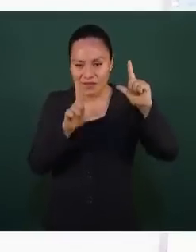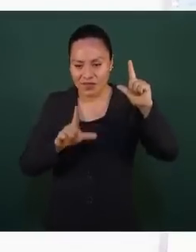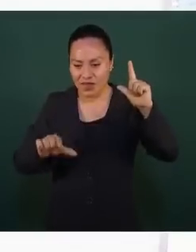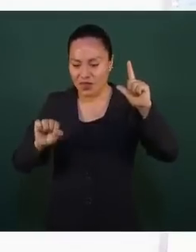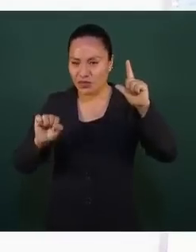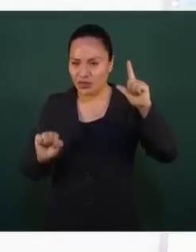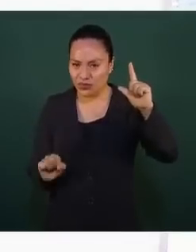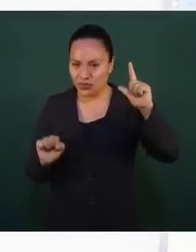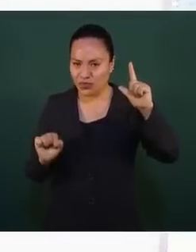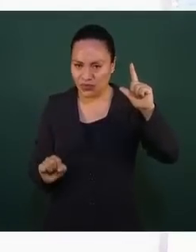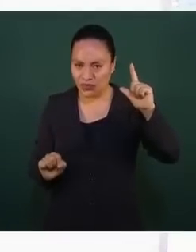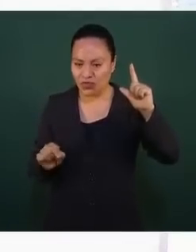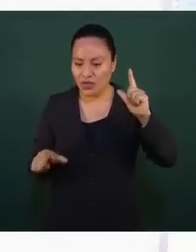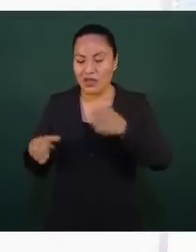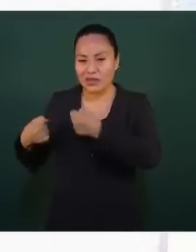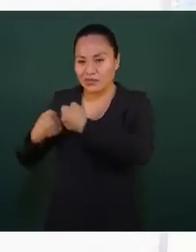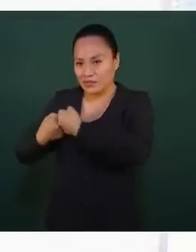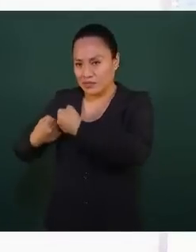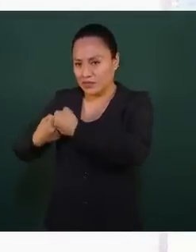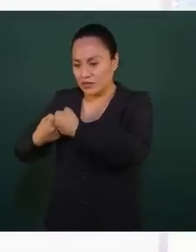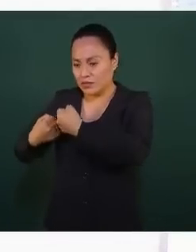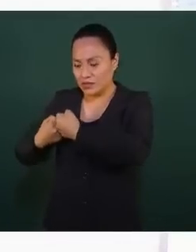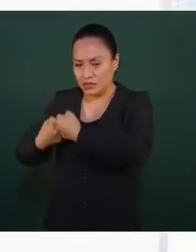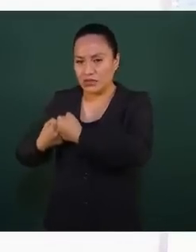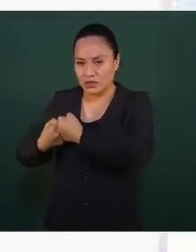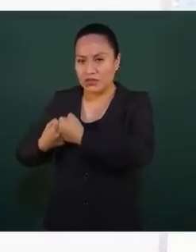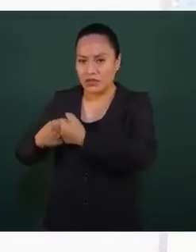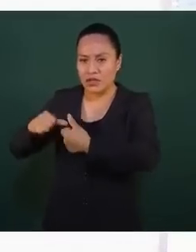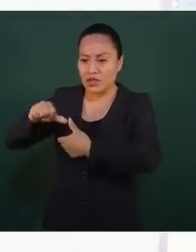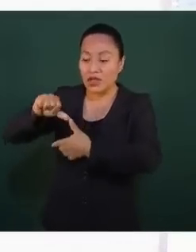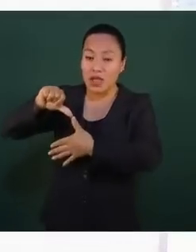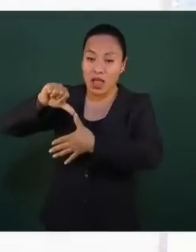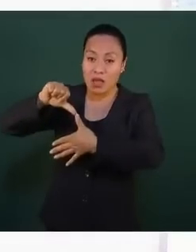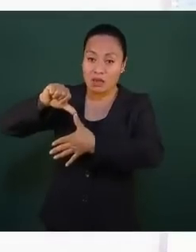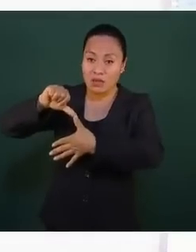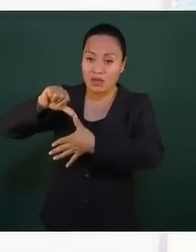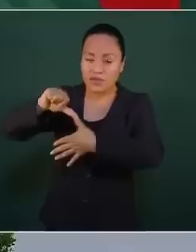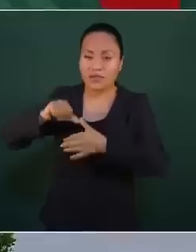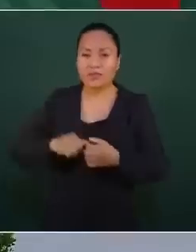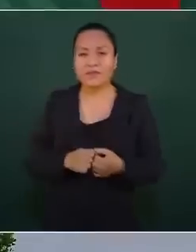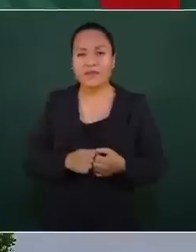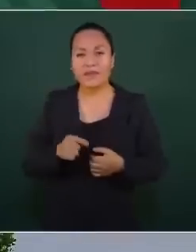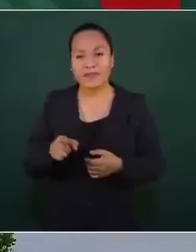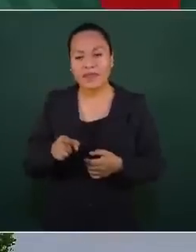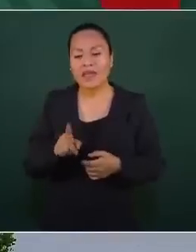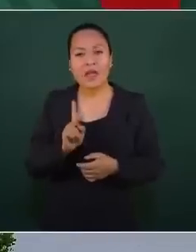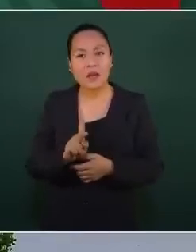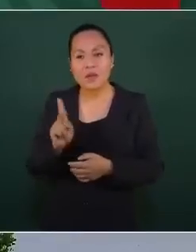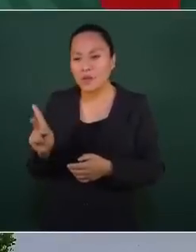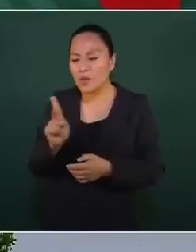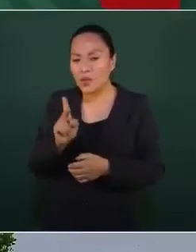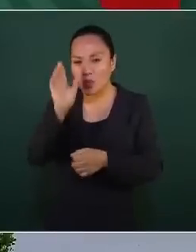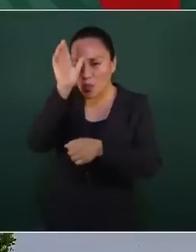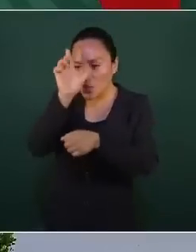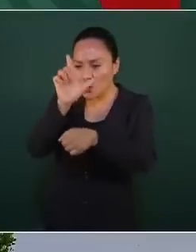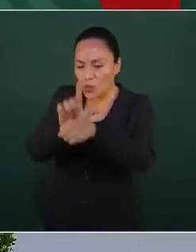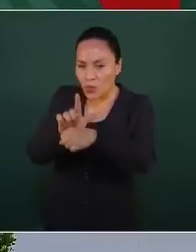Centroamérica y cuya naturaleza y culturas son muy semejantes.